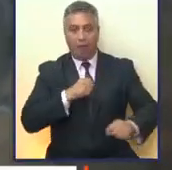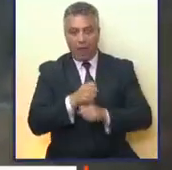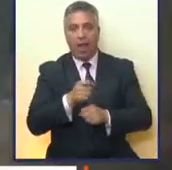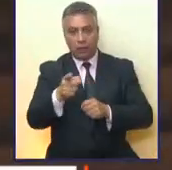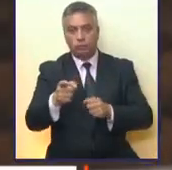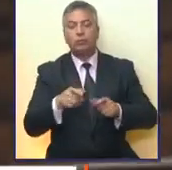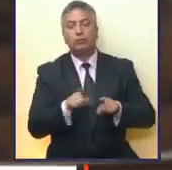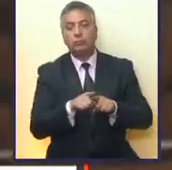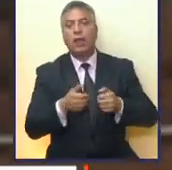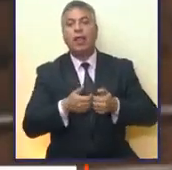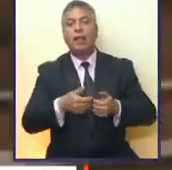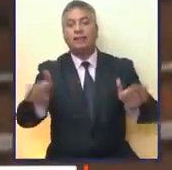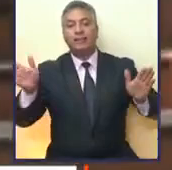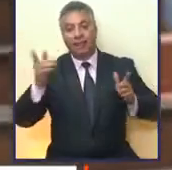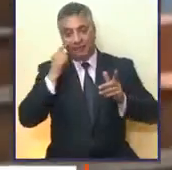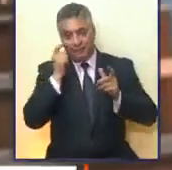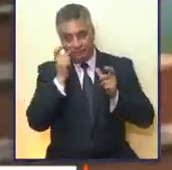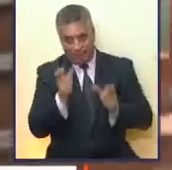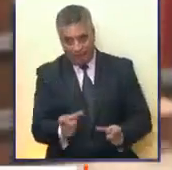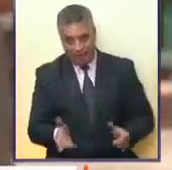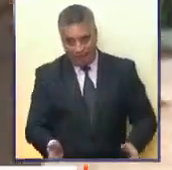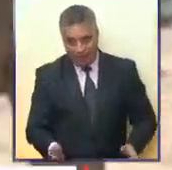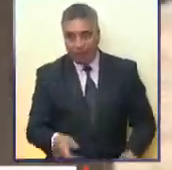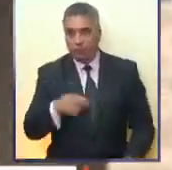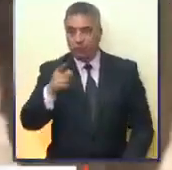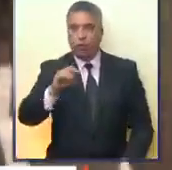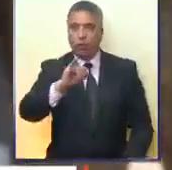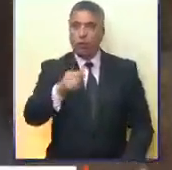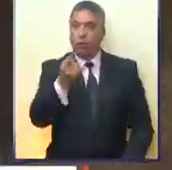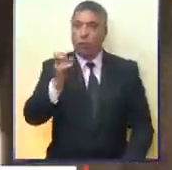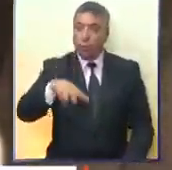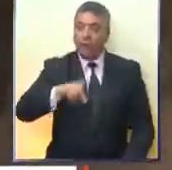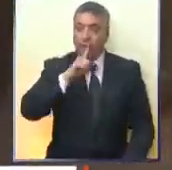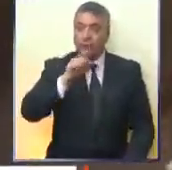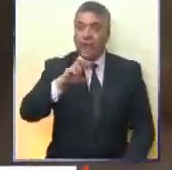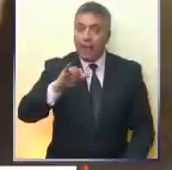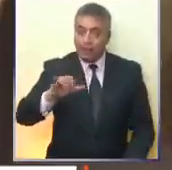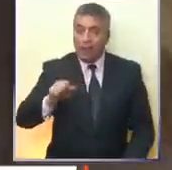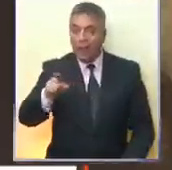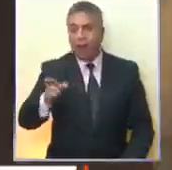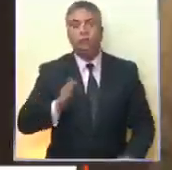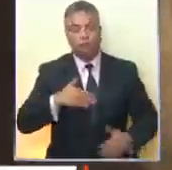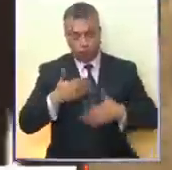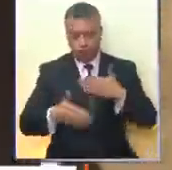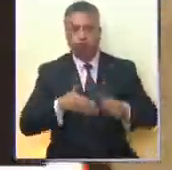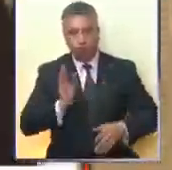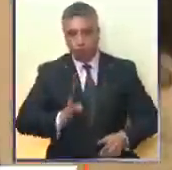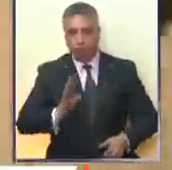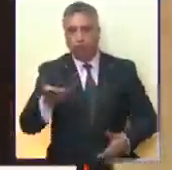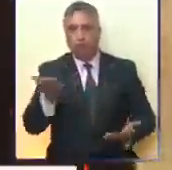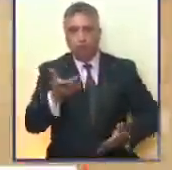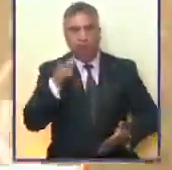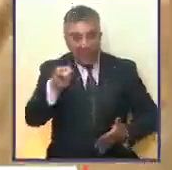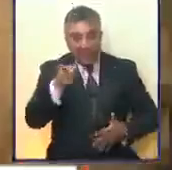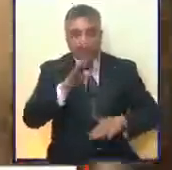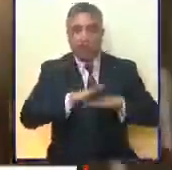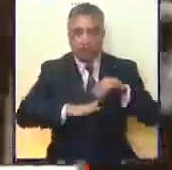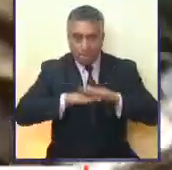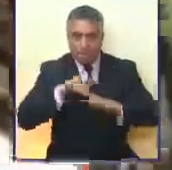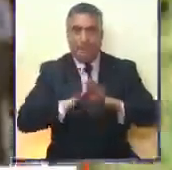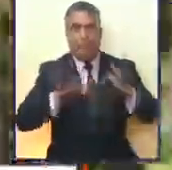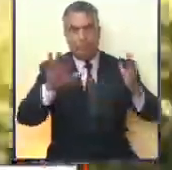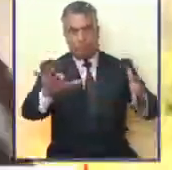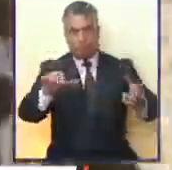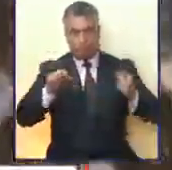vigilada. El proceso de Juan Tapia Cárdenas, en tanto, todavía continúa. Por ser quien extrajo la reliquia, su